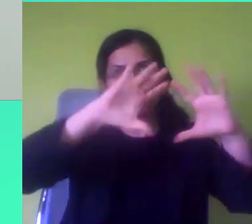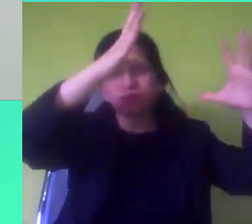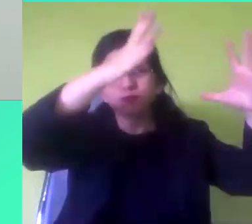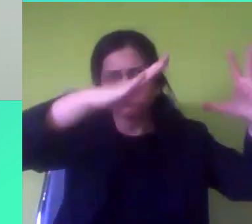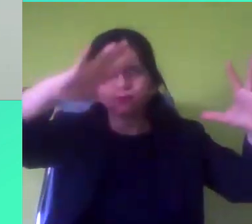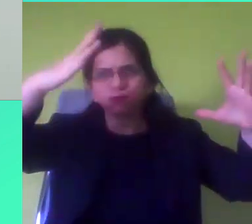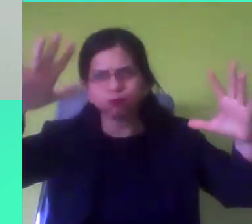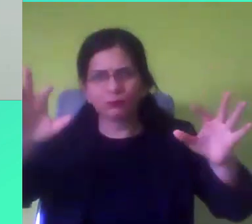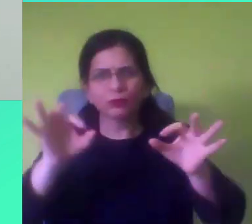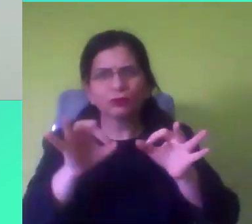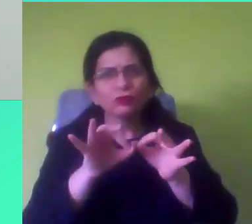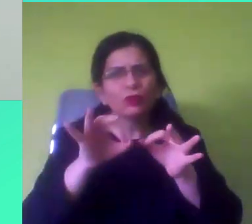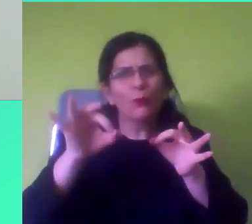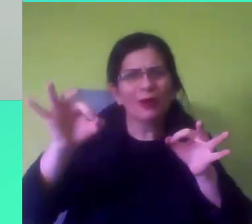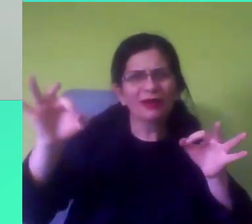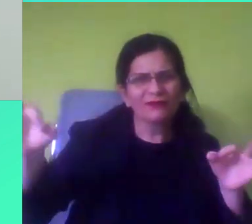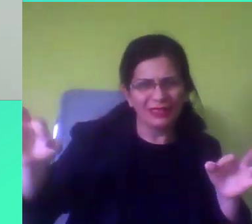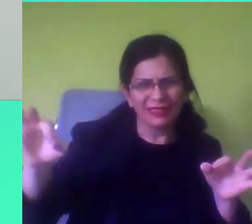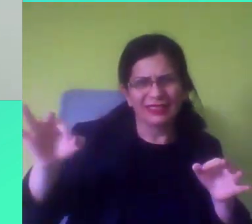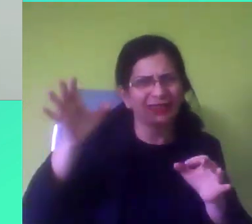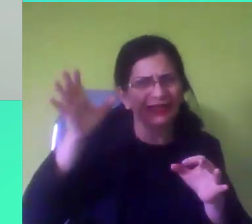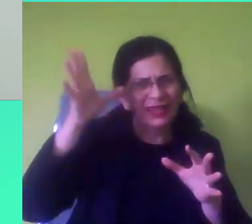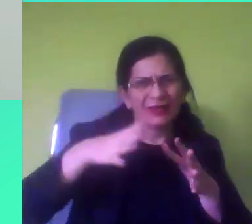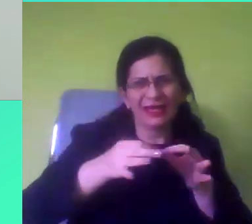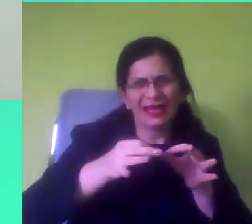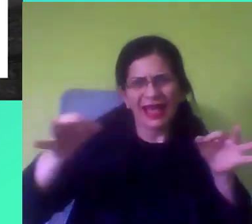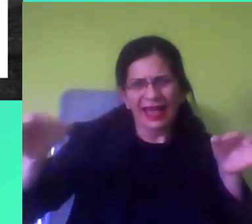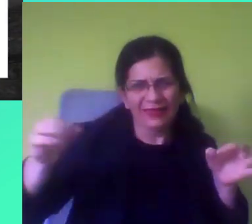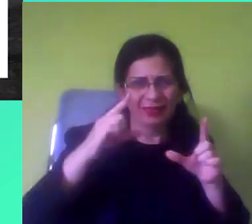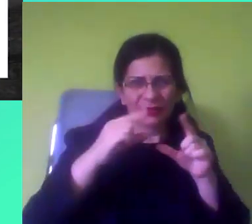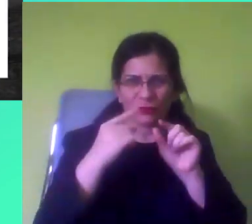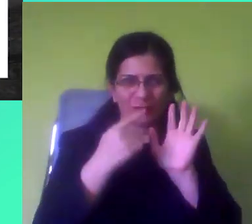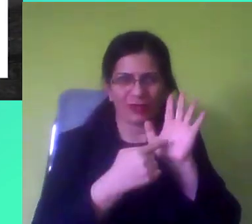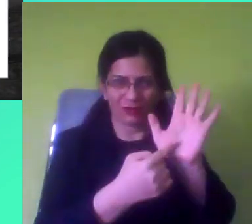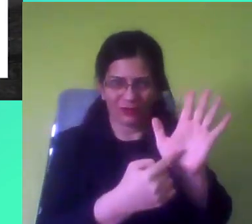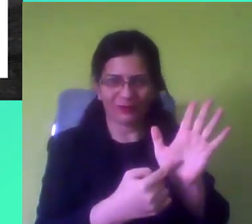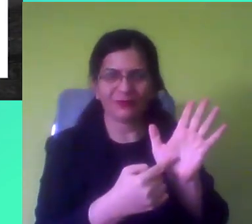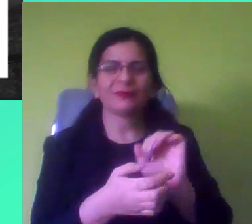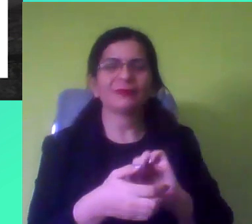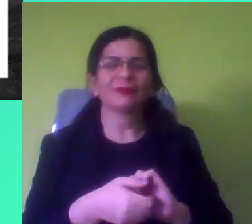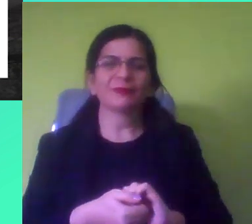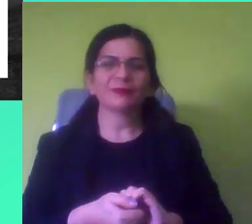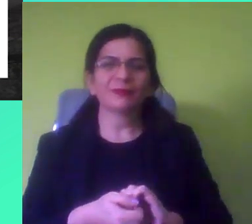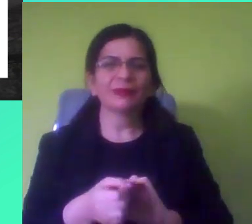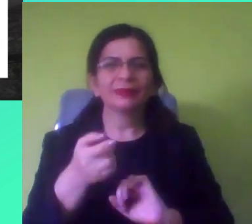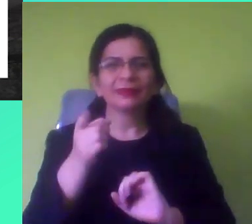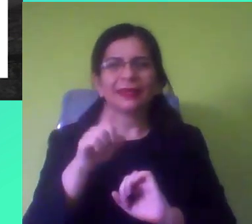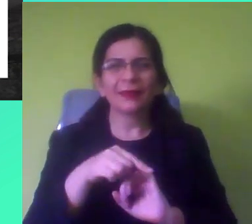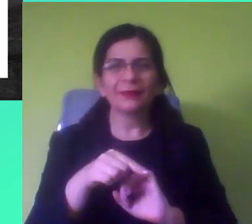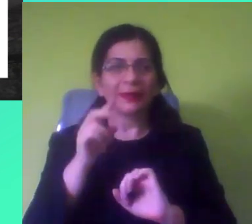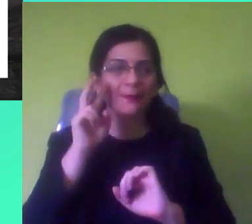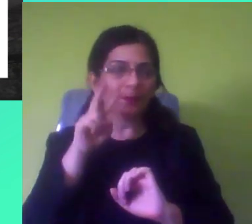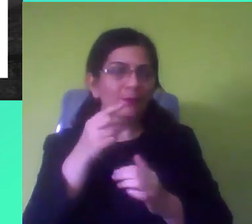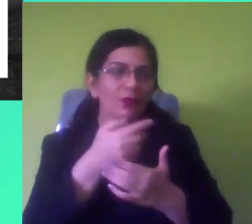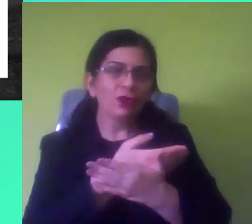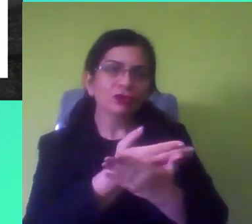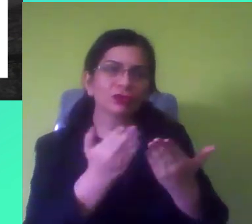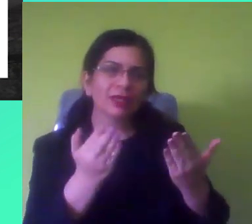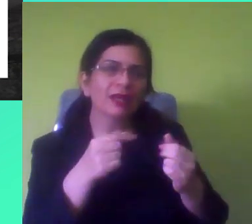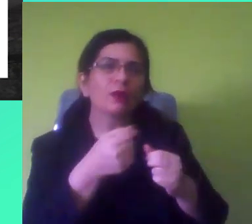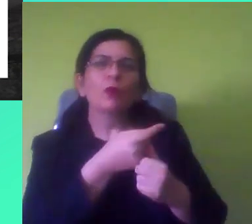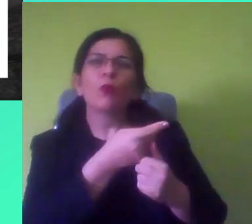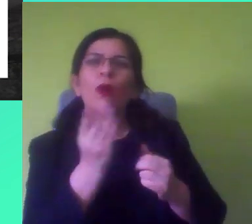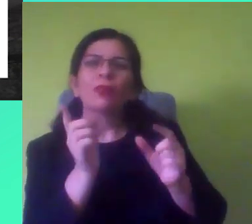de 5.769 kilómetros cuadrados. En esta figura a la derecha podemos ver a la izquierda la cantidad, el número